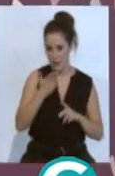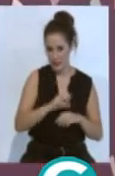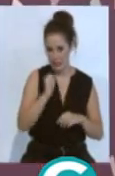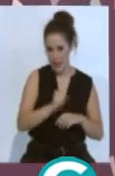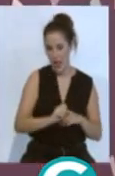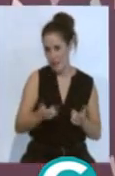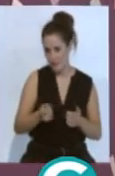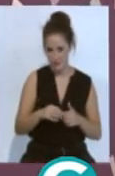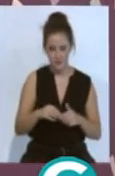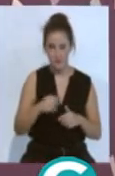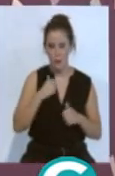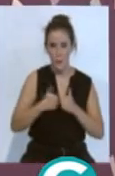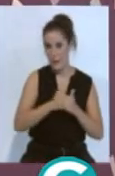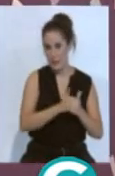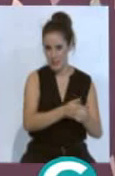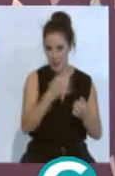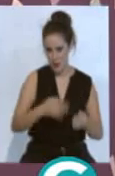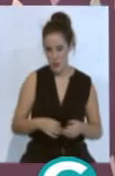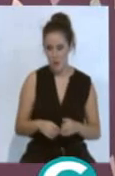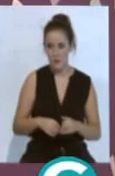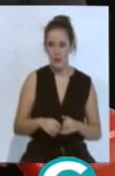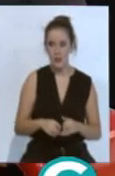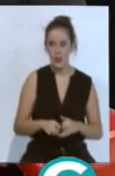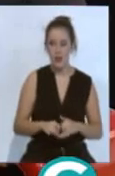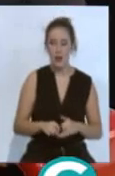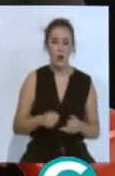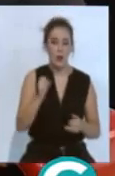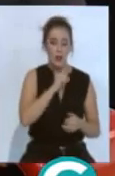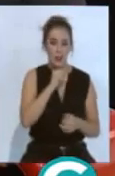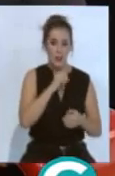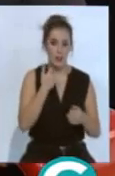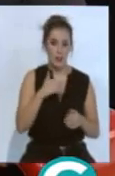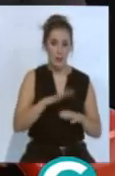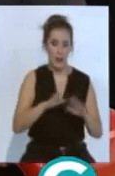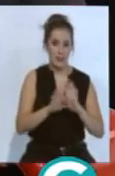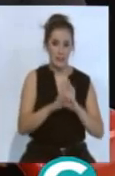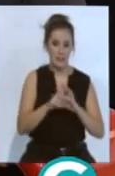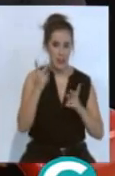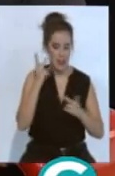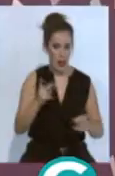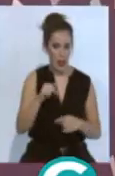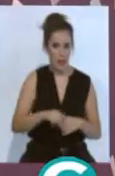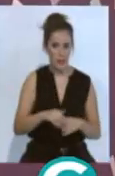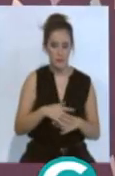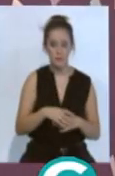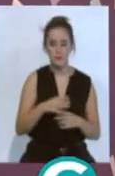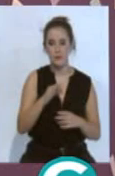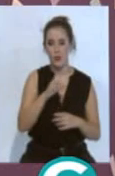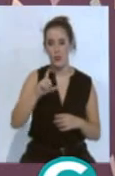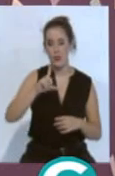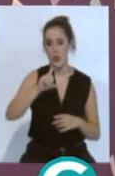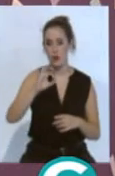es que lo persigue. Claro, pero... Una coplita más para seguir aquí relajando, ¿no? Los Destripadores de la